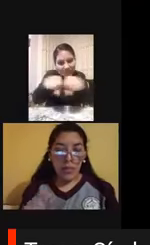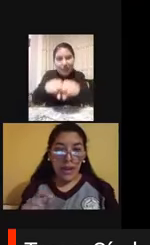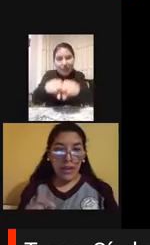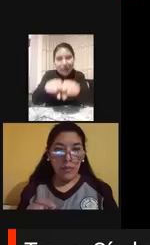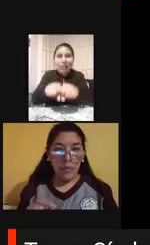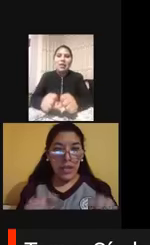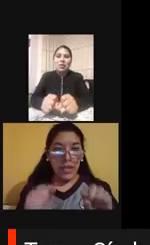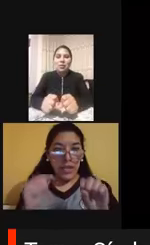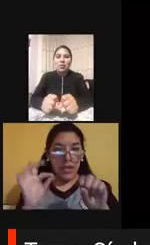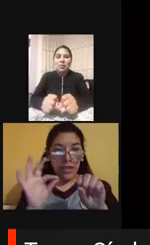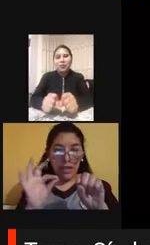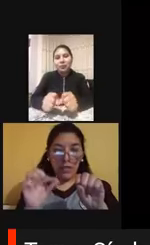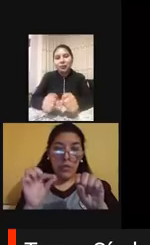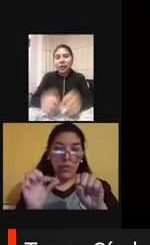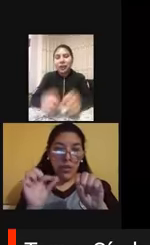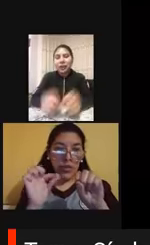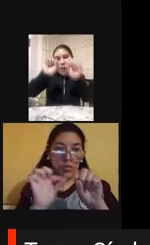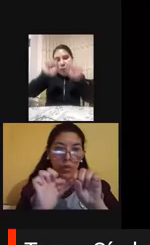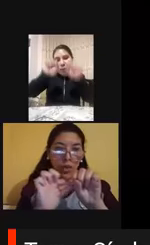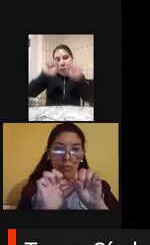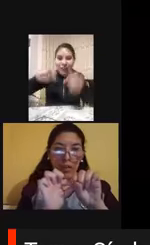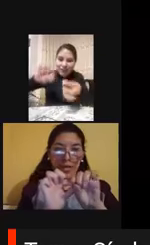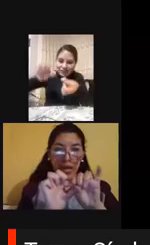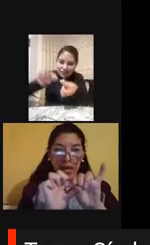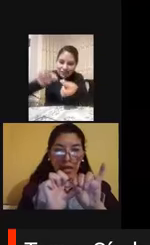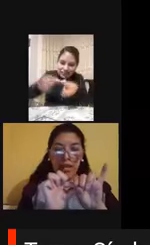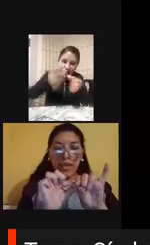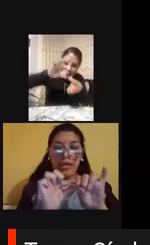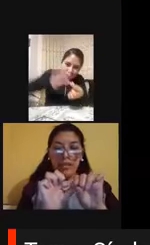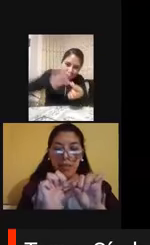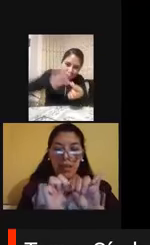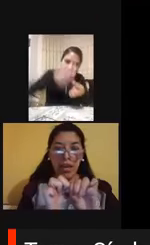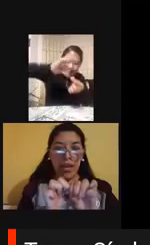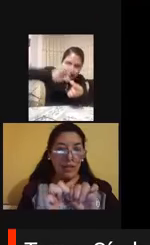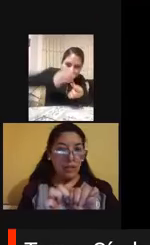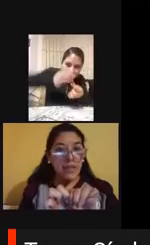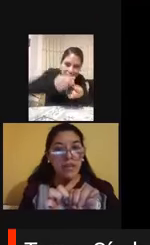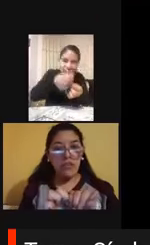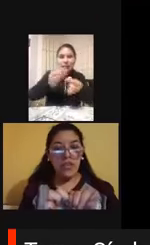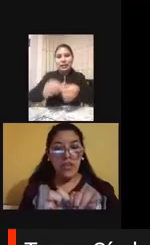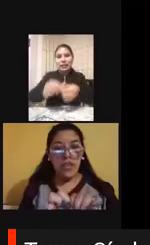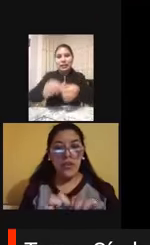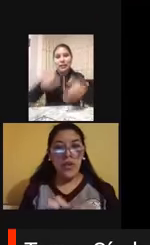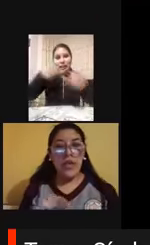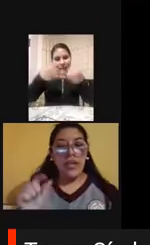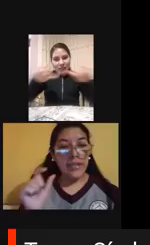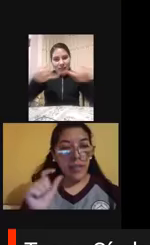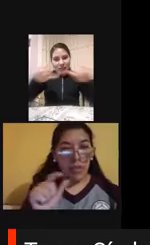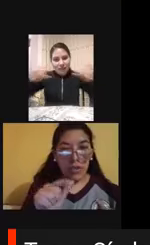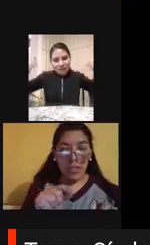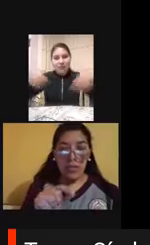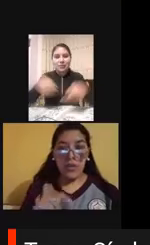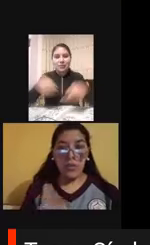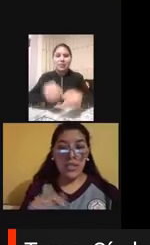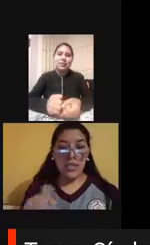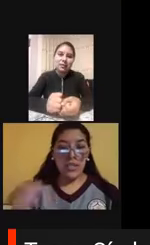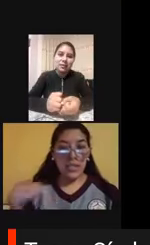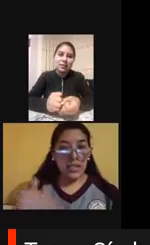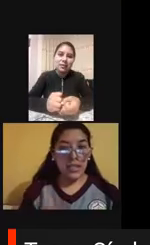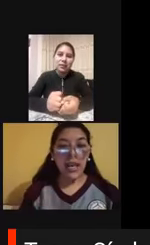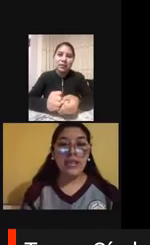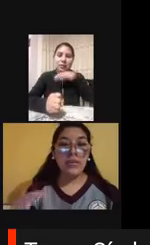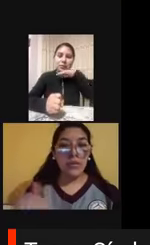para poder adaptar y que los pequeñitos puedan pasar este material a través de los fideitos. Estamos haciendo